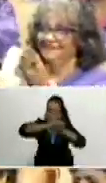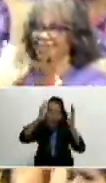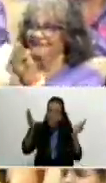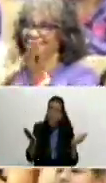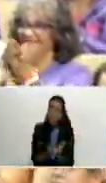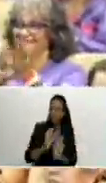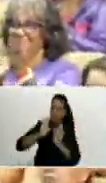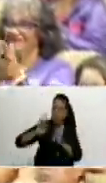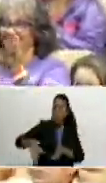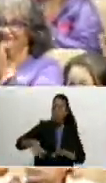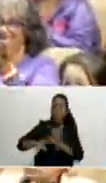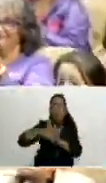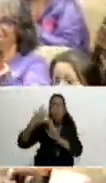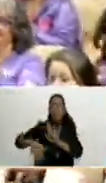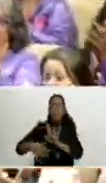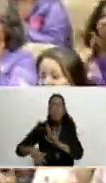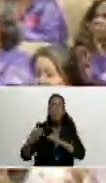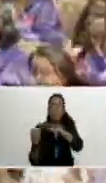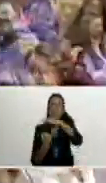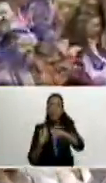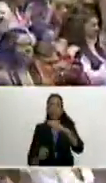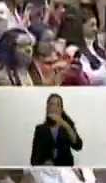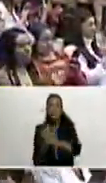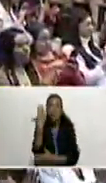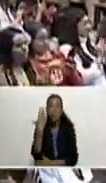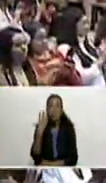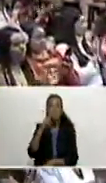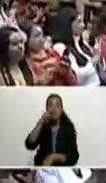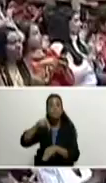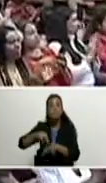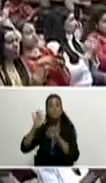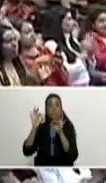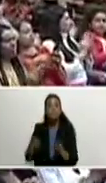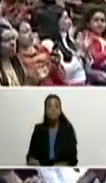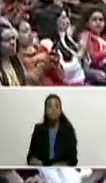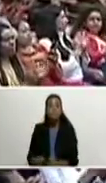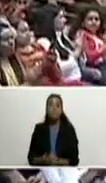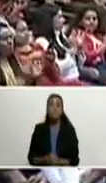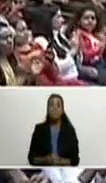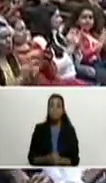entero. Y creó el Instituto Nacional de la Mujer.